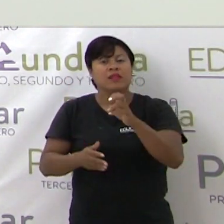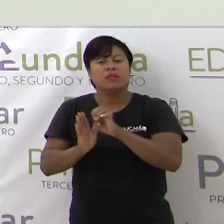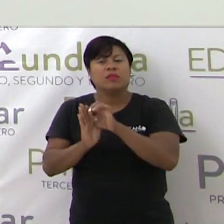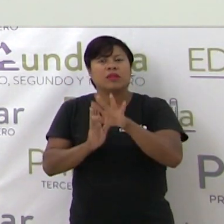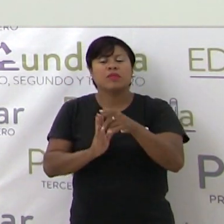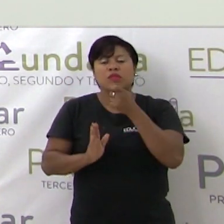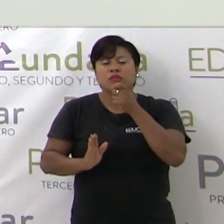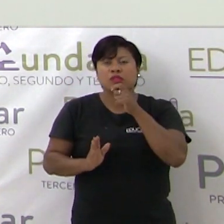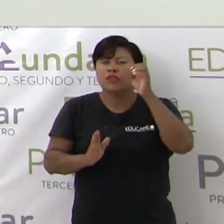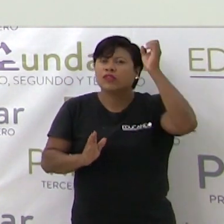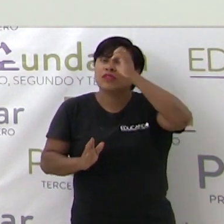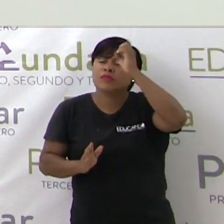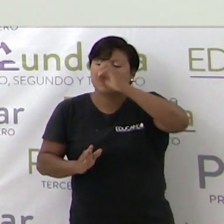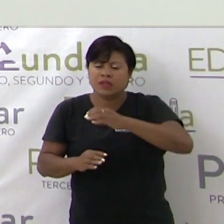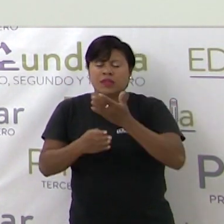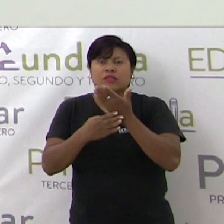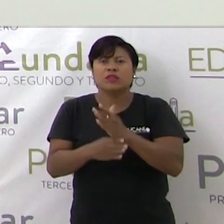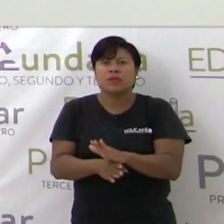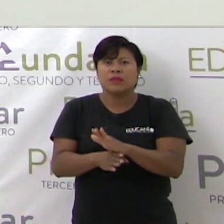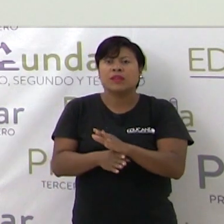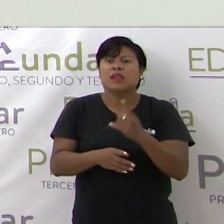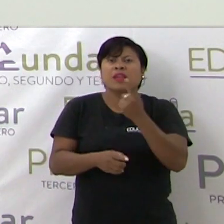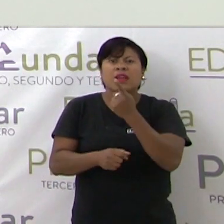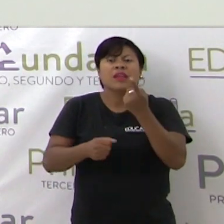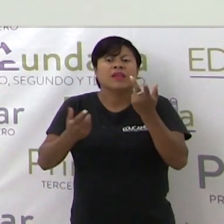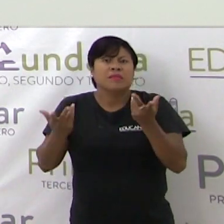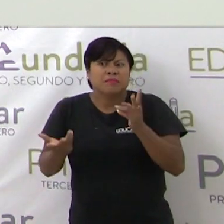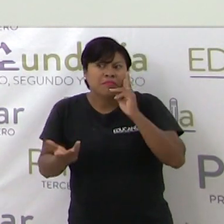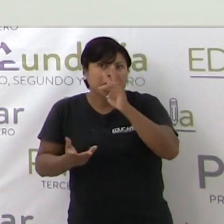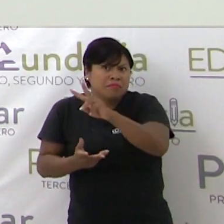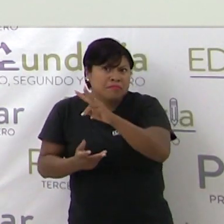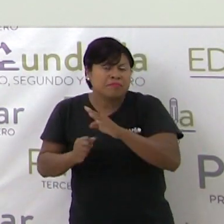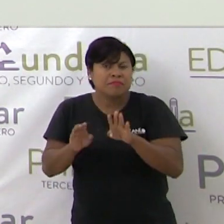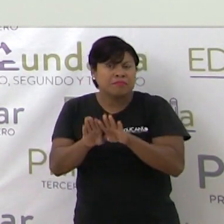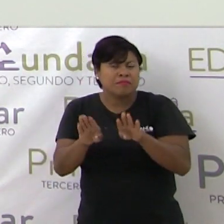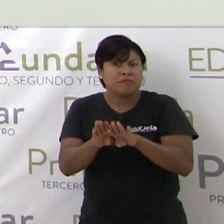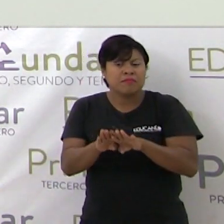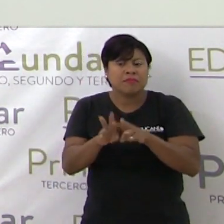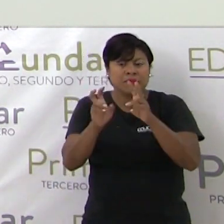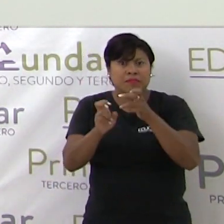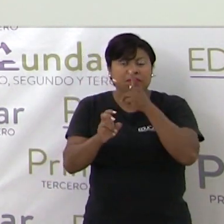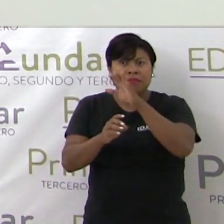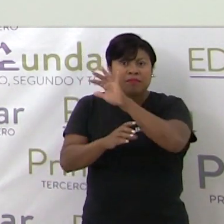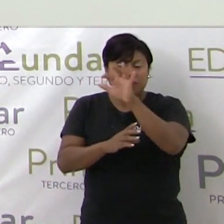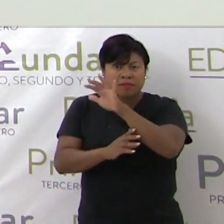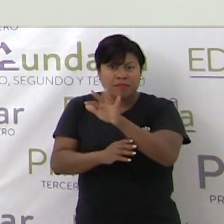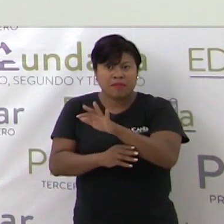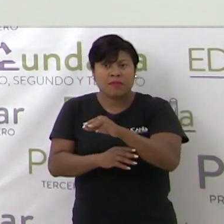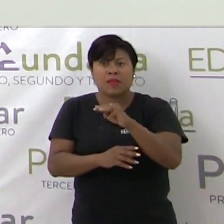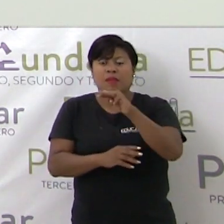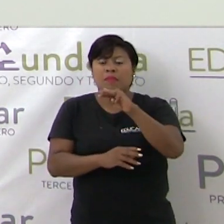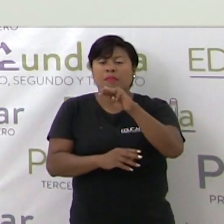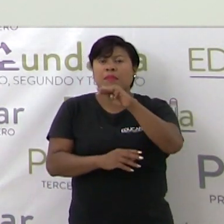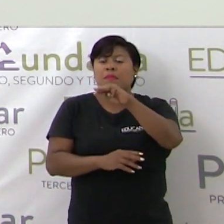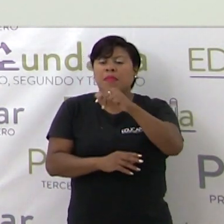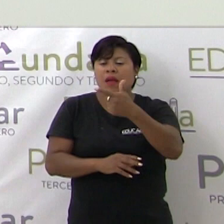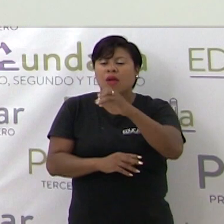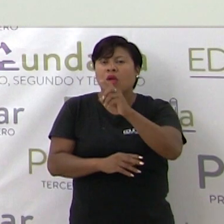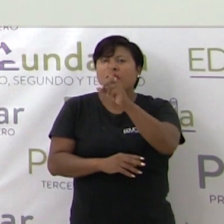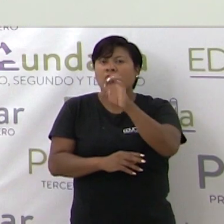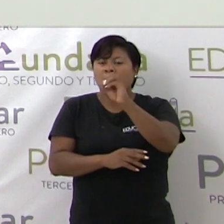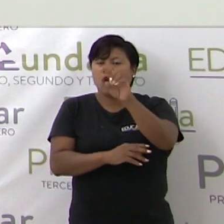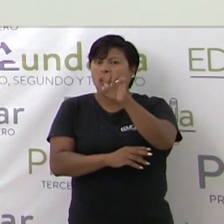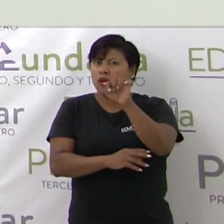niños opinarán acerca de qué les pareció el texto del Mago de Oz, de manera